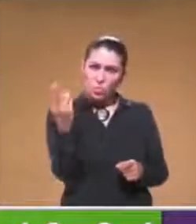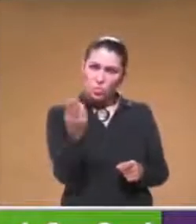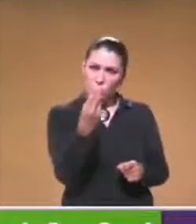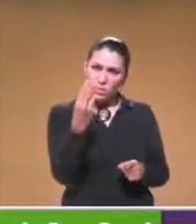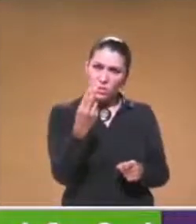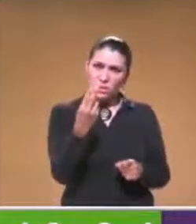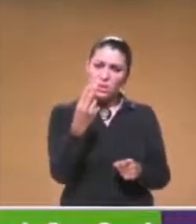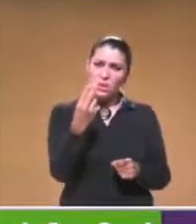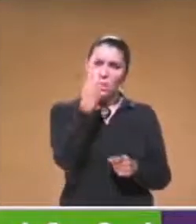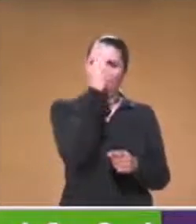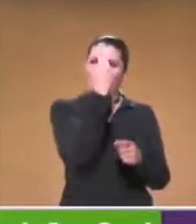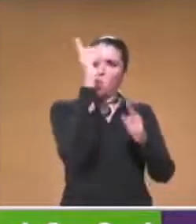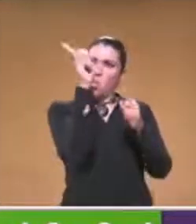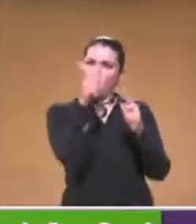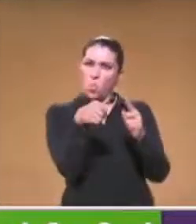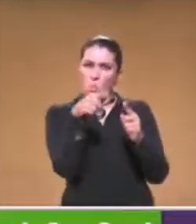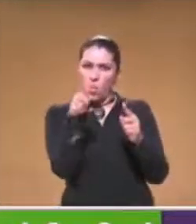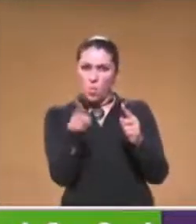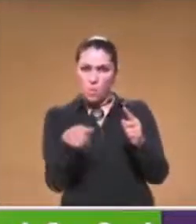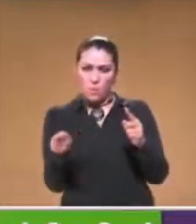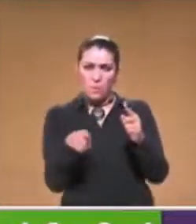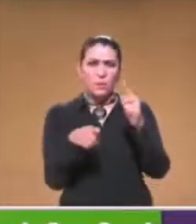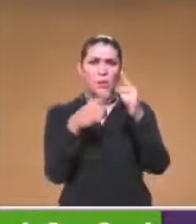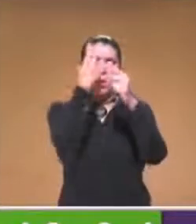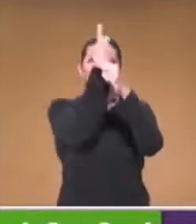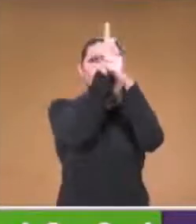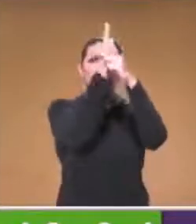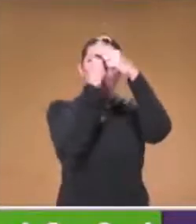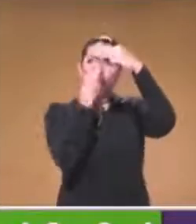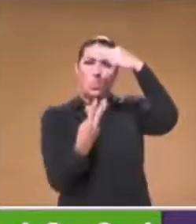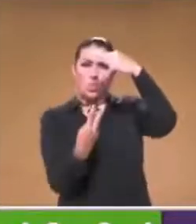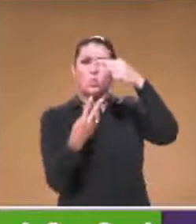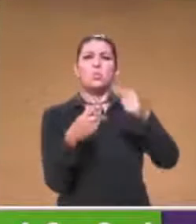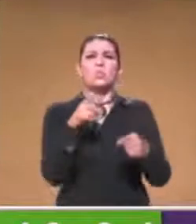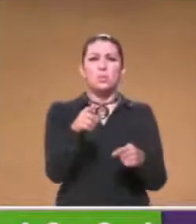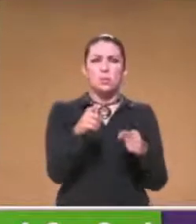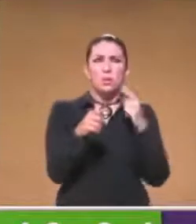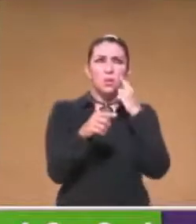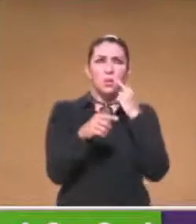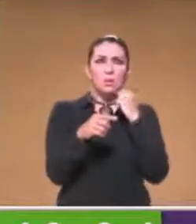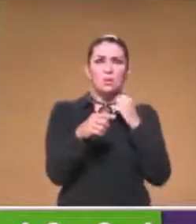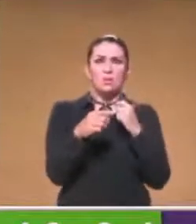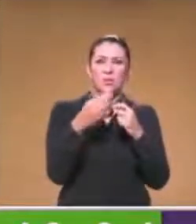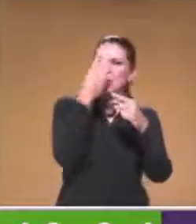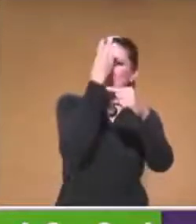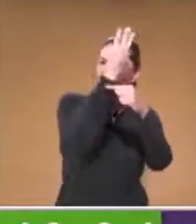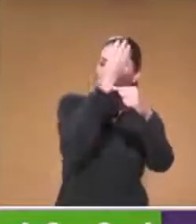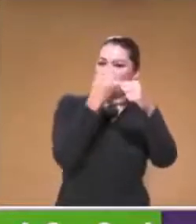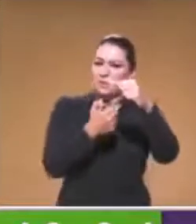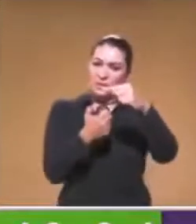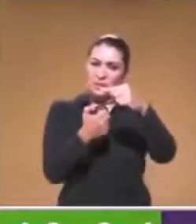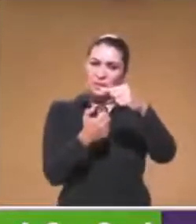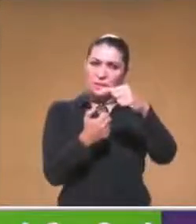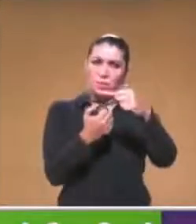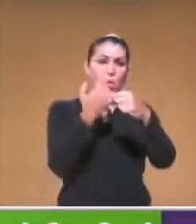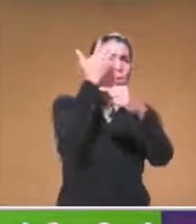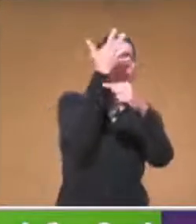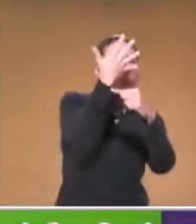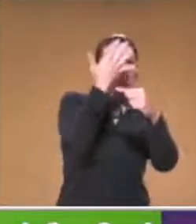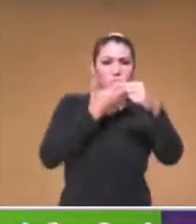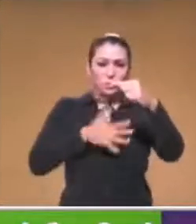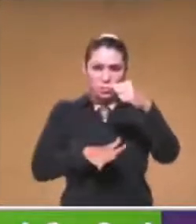un medio en alguna otra forma. Yo creo que a lo mejor han puesto 3/6, o a lo mejor